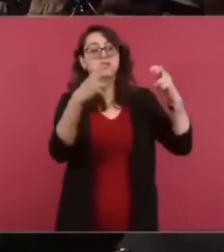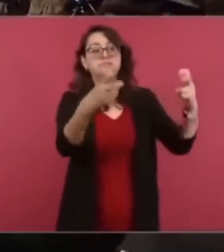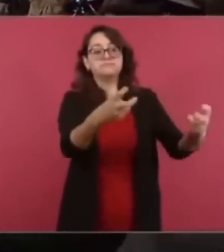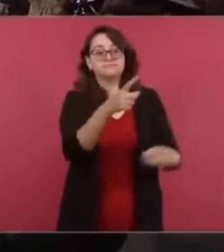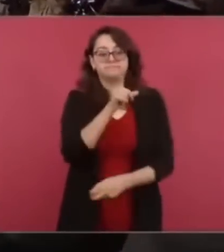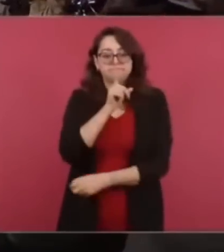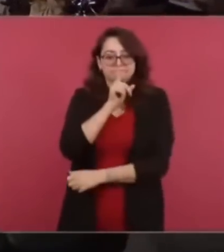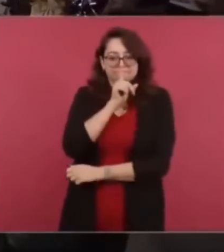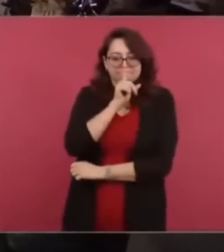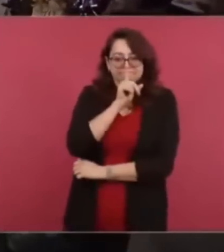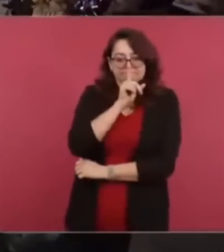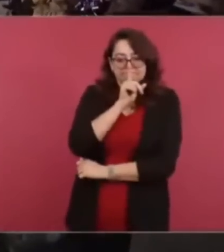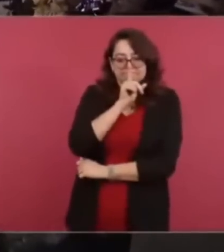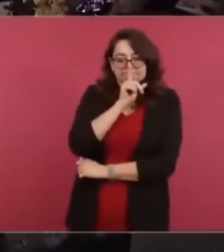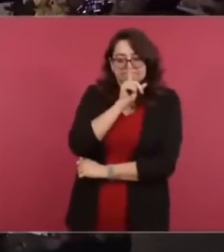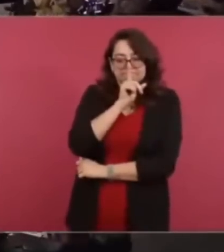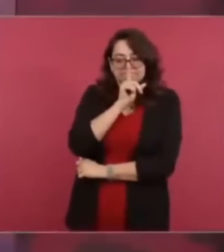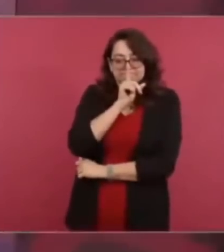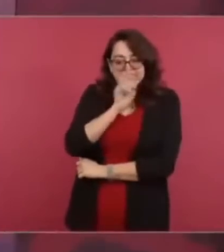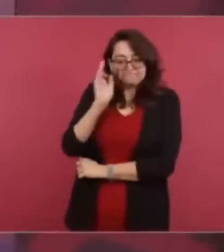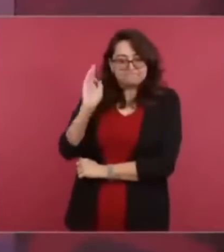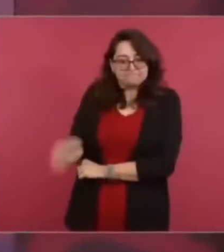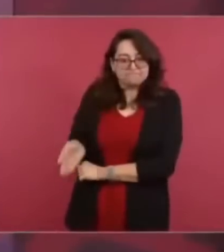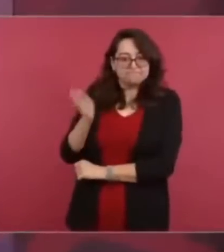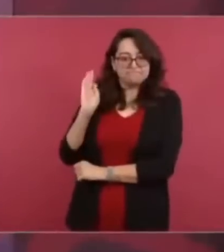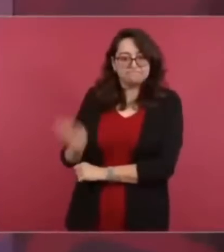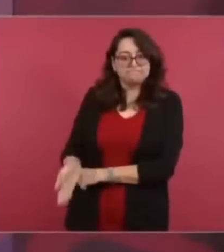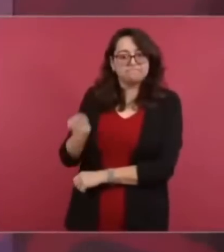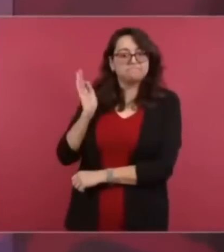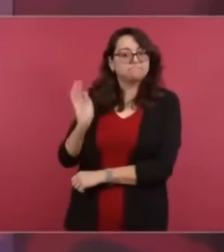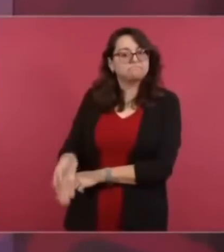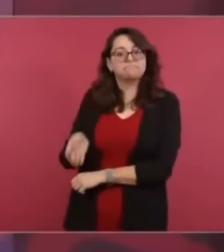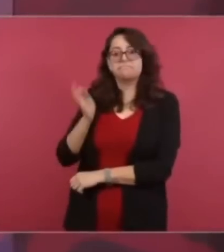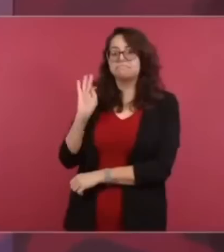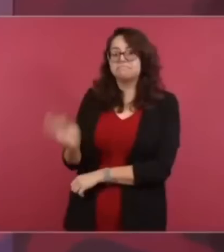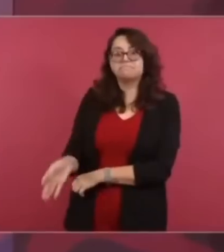no, nadie se oponía al presidente